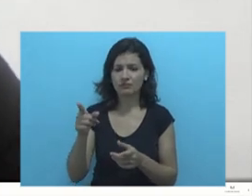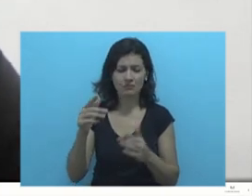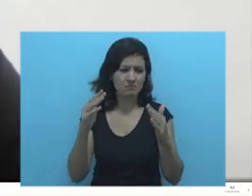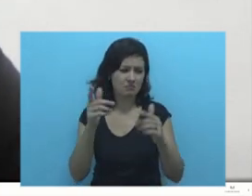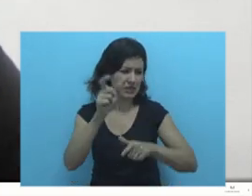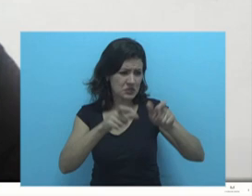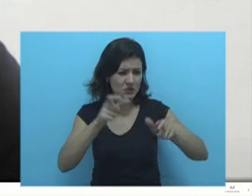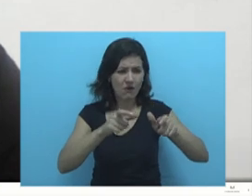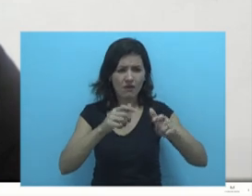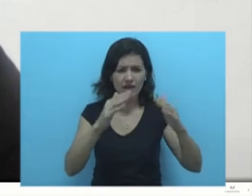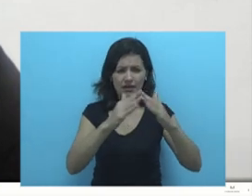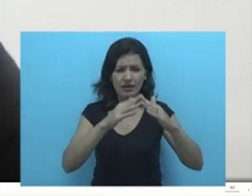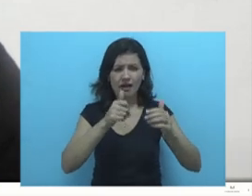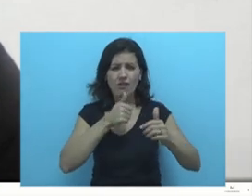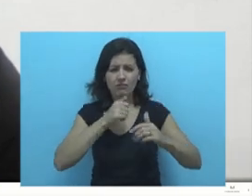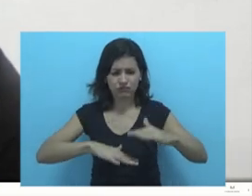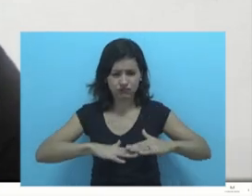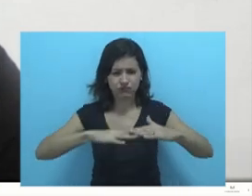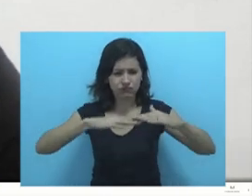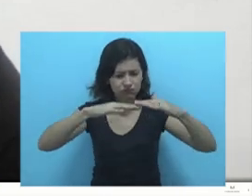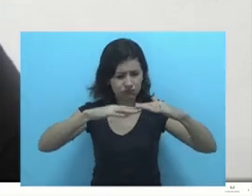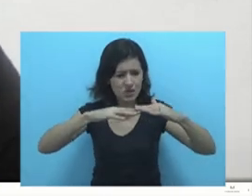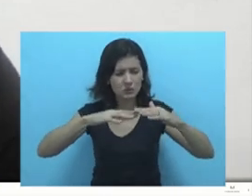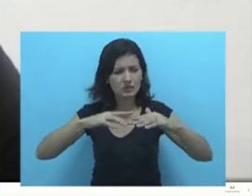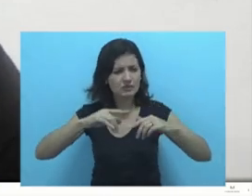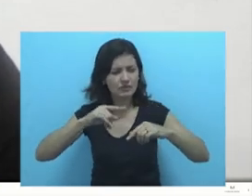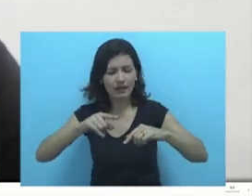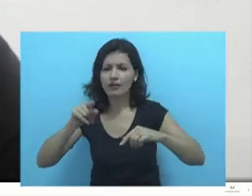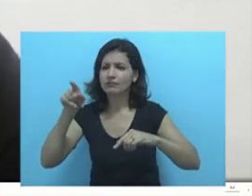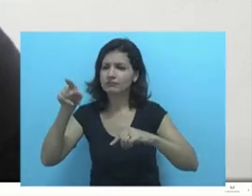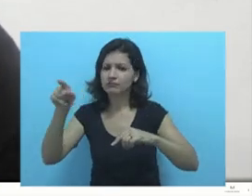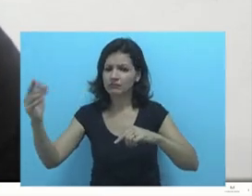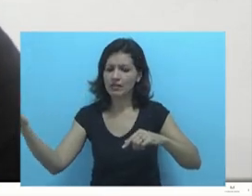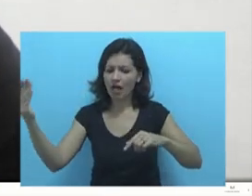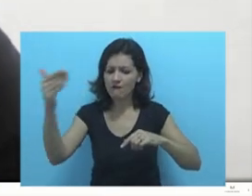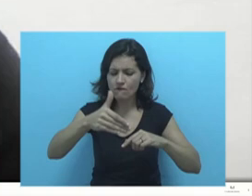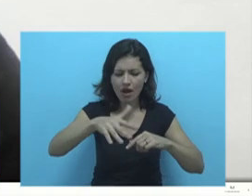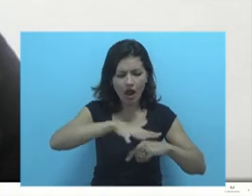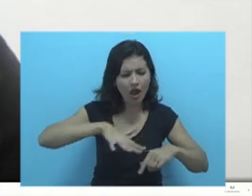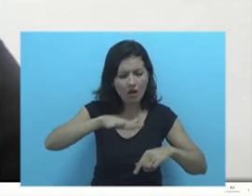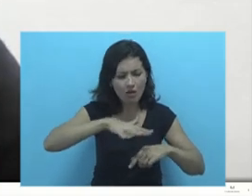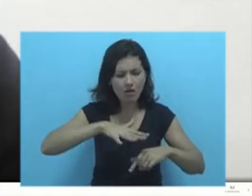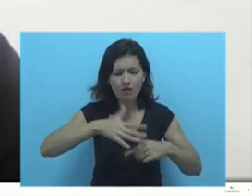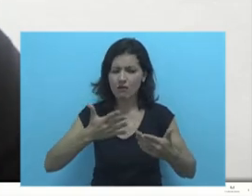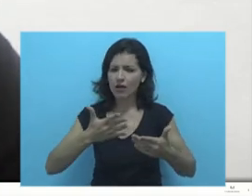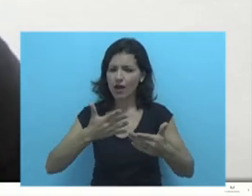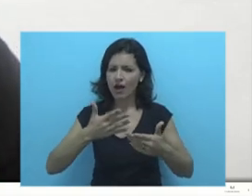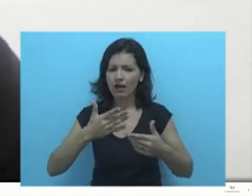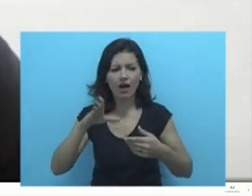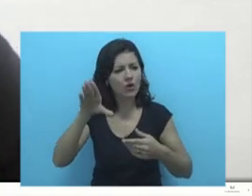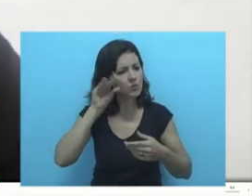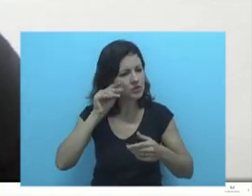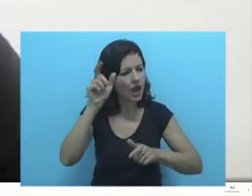casa a poner la cara junto con nosotros. para escuchar a los vecinos,